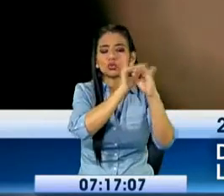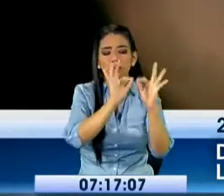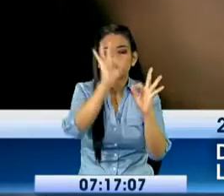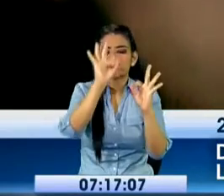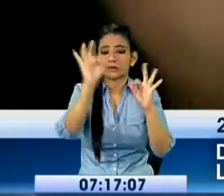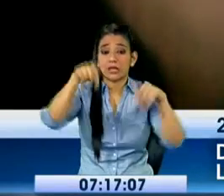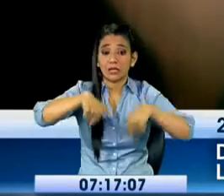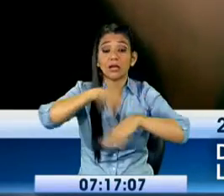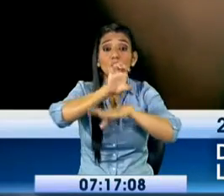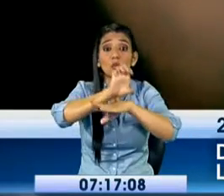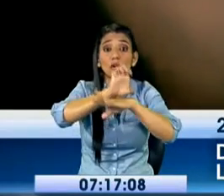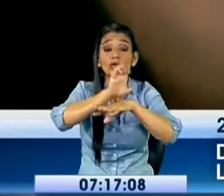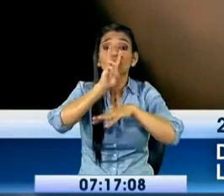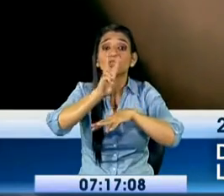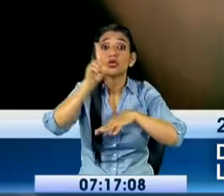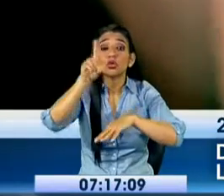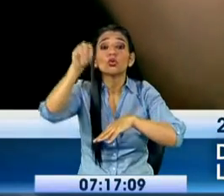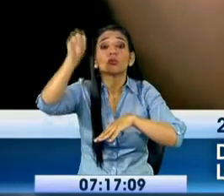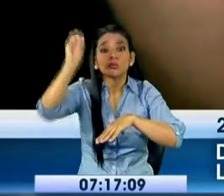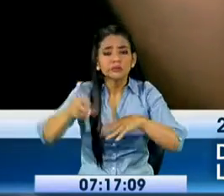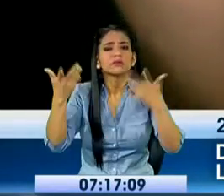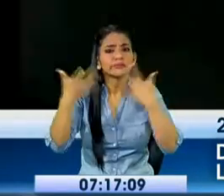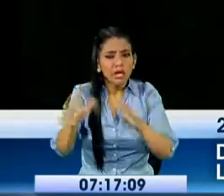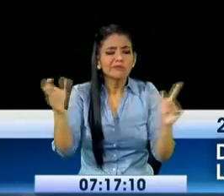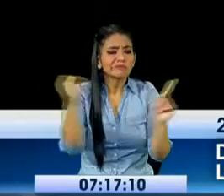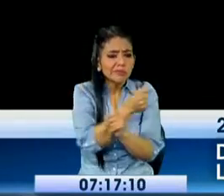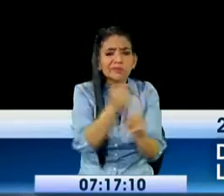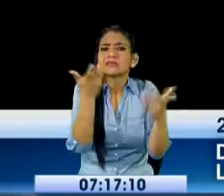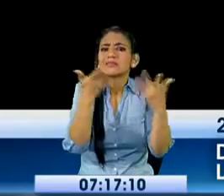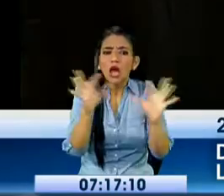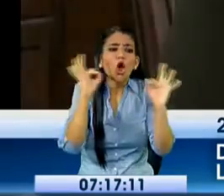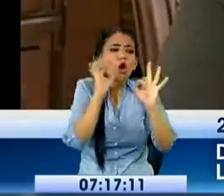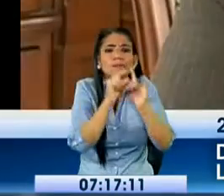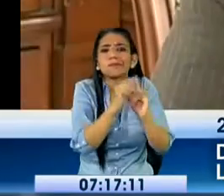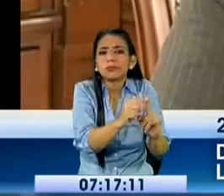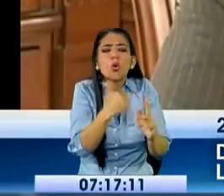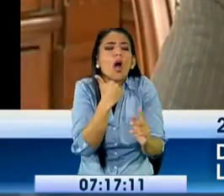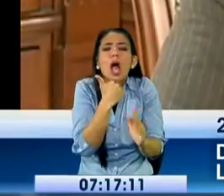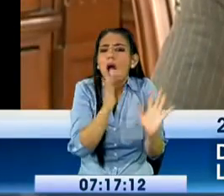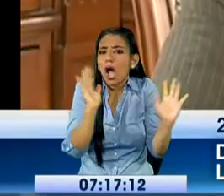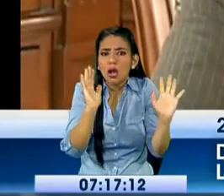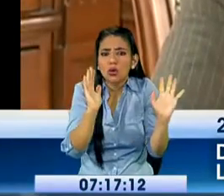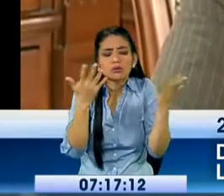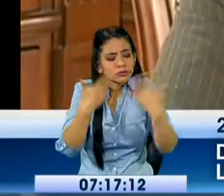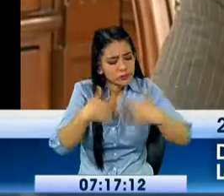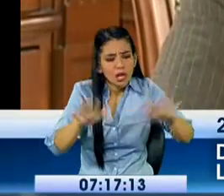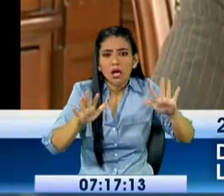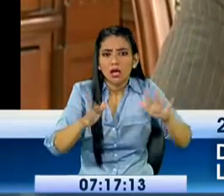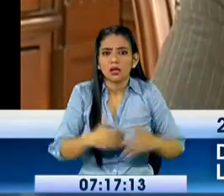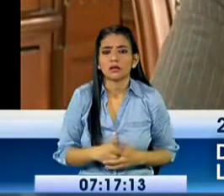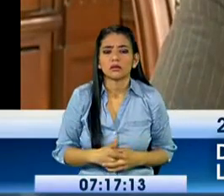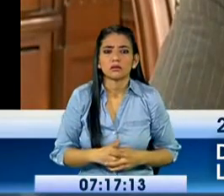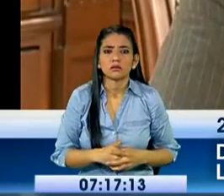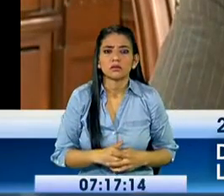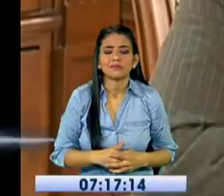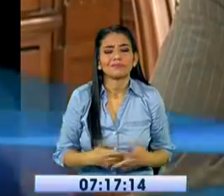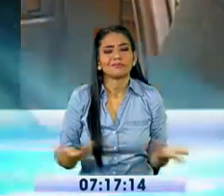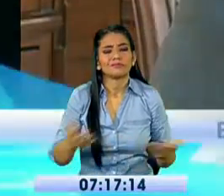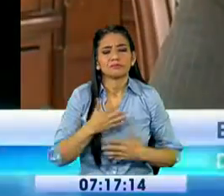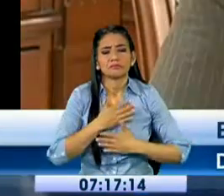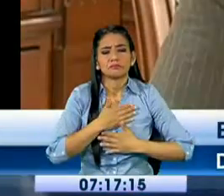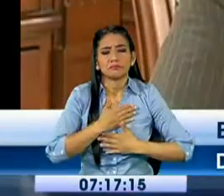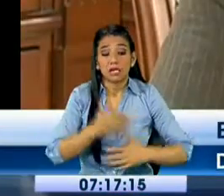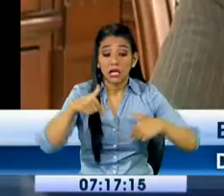de las mujeres han vivido algún tipo de violencia de género. Bueno, lamentablemente las cifras, las estadísticas